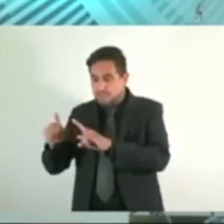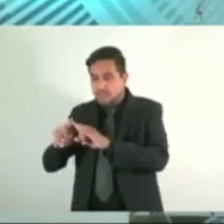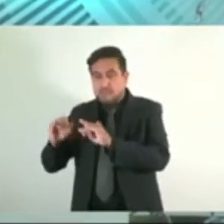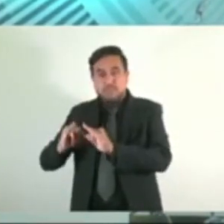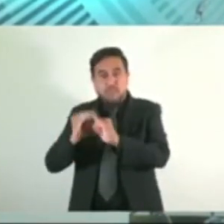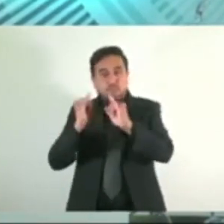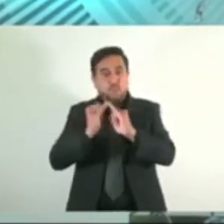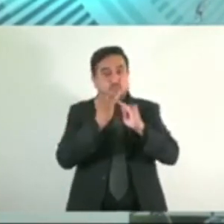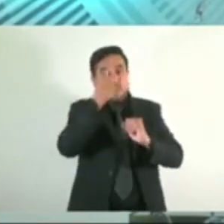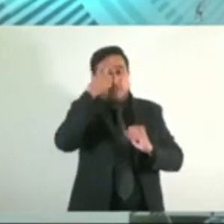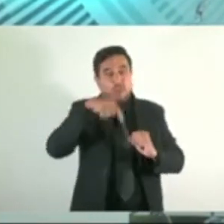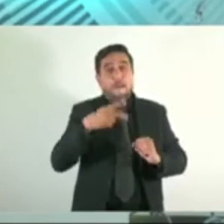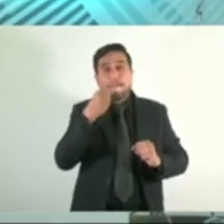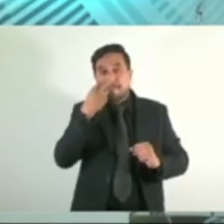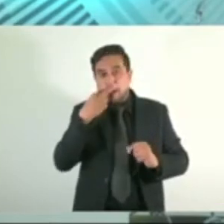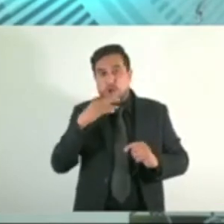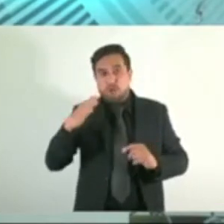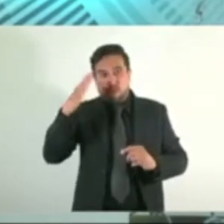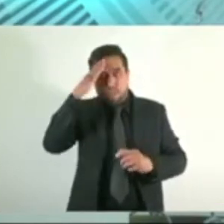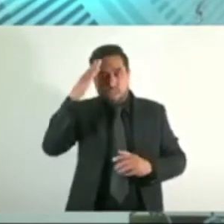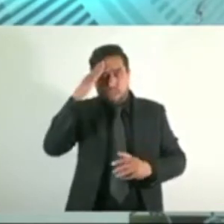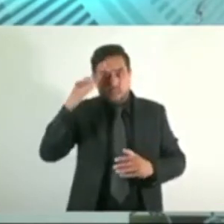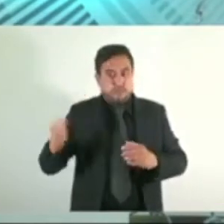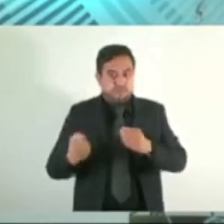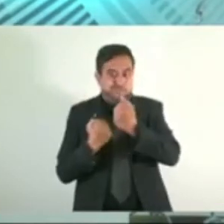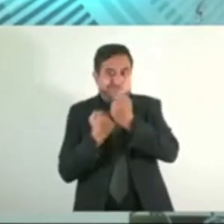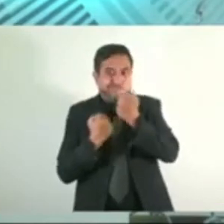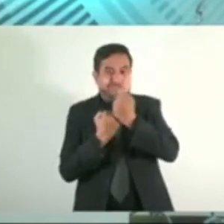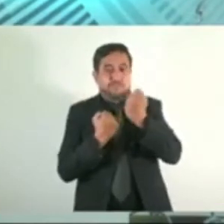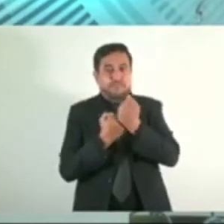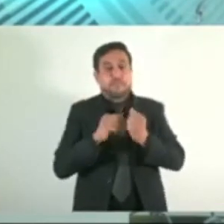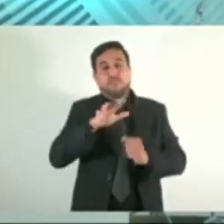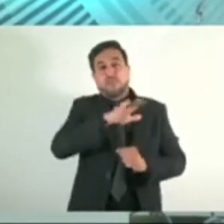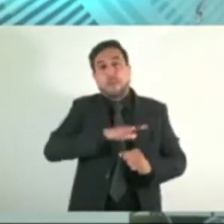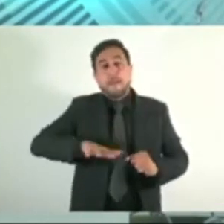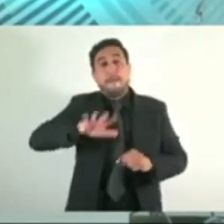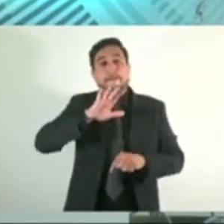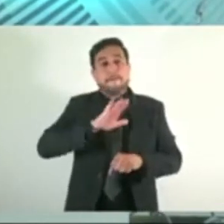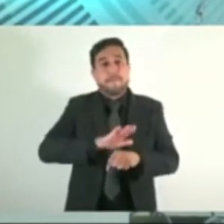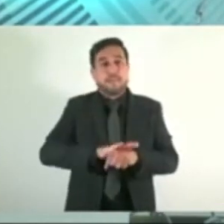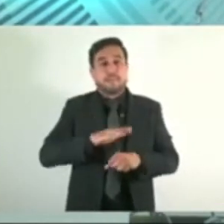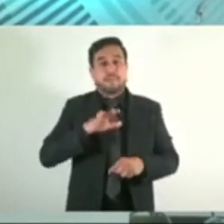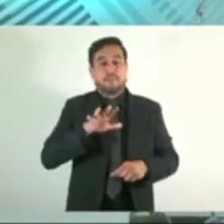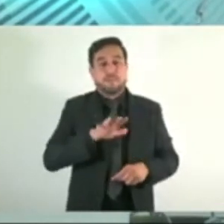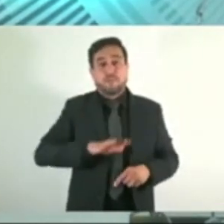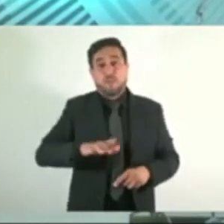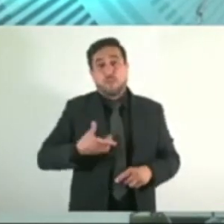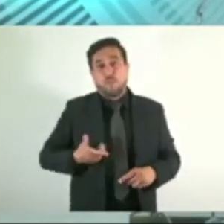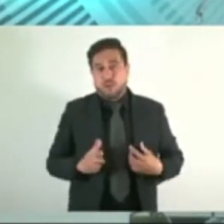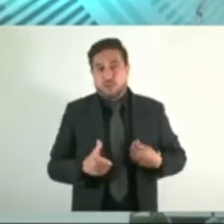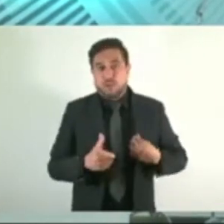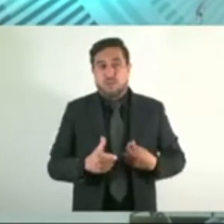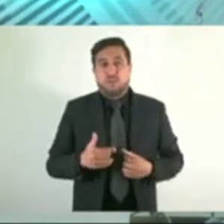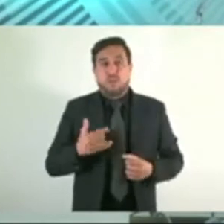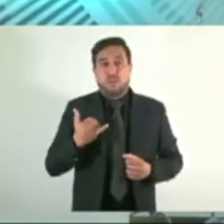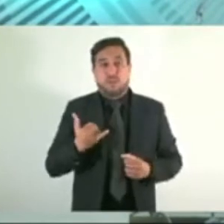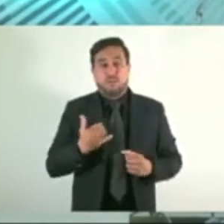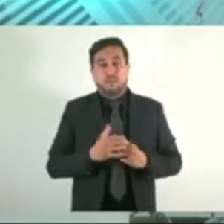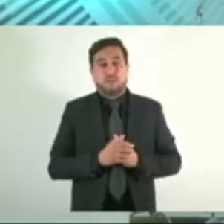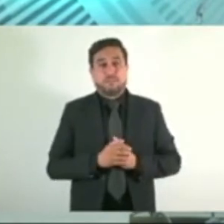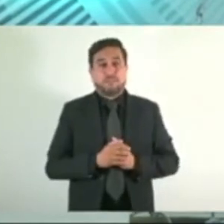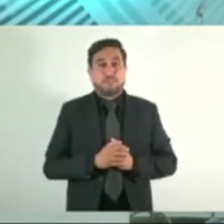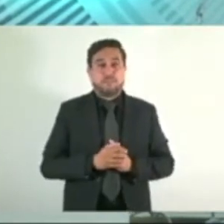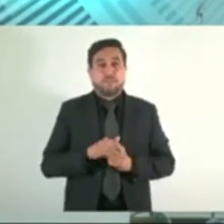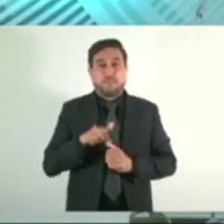pilar de esta gran entidad que es Guanajuato y que sin duda es y